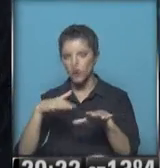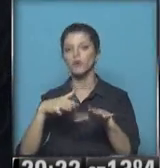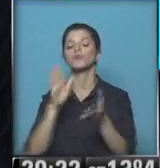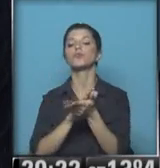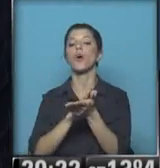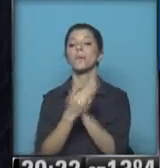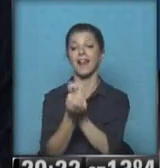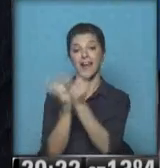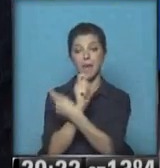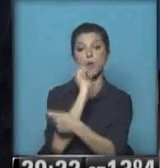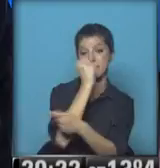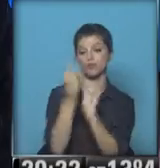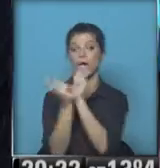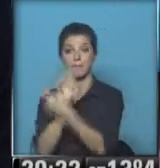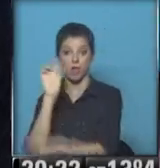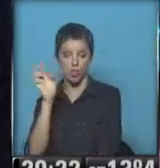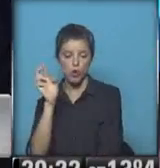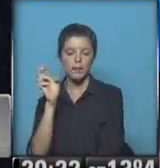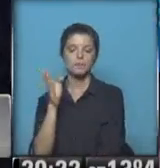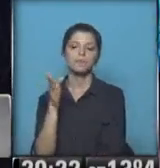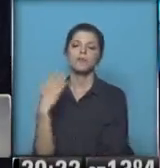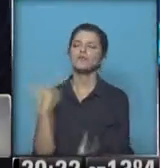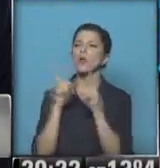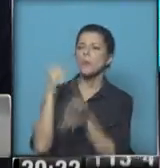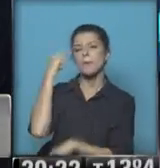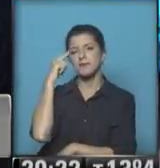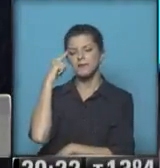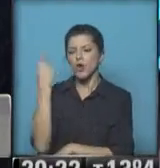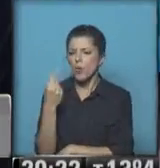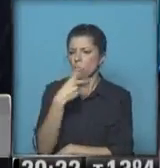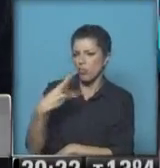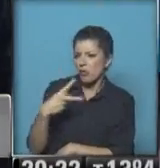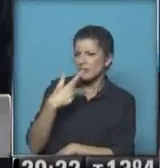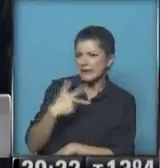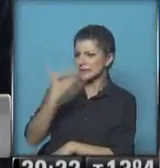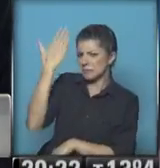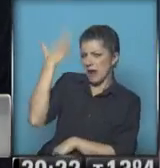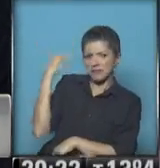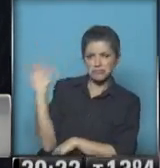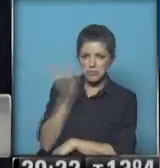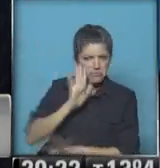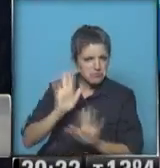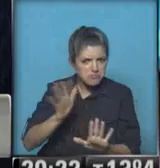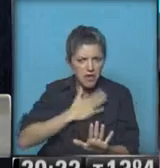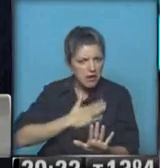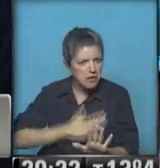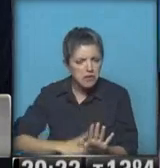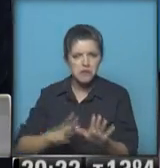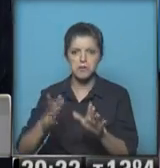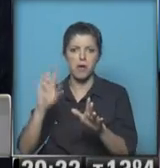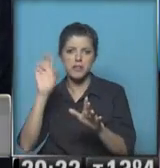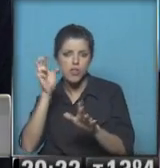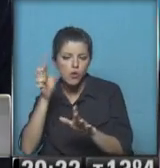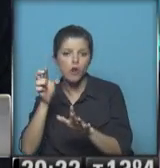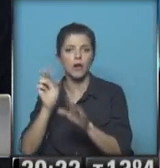y uno puede decir próximos hasta hace dos o tres semanas había cierta tranquilidad en el mercado cambiario obviamente